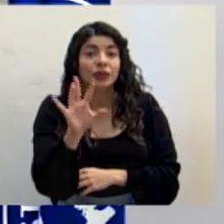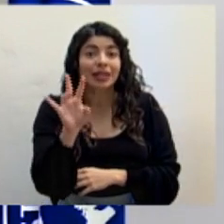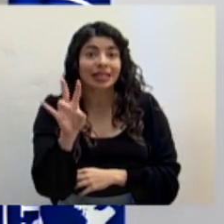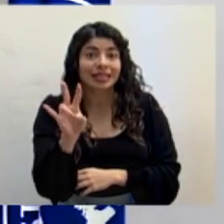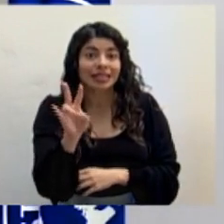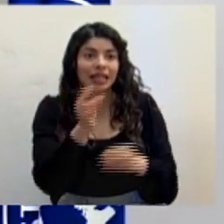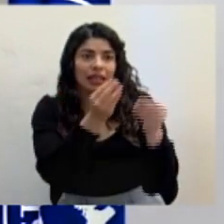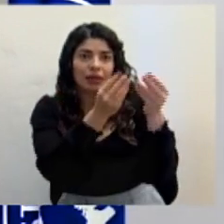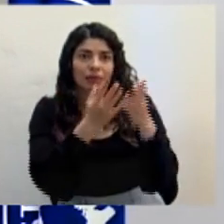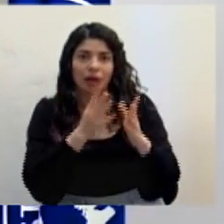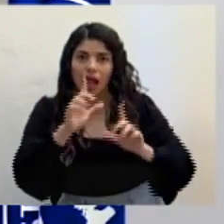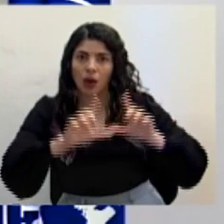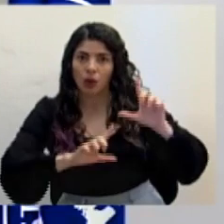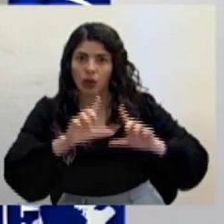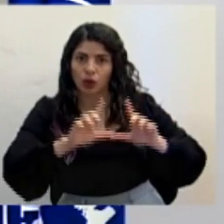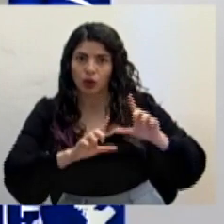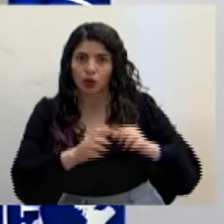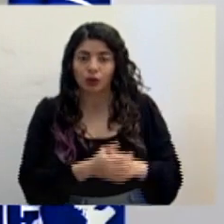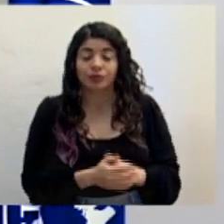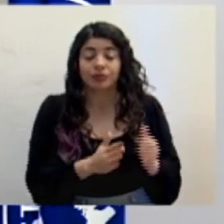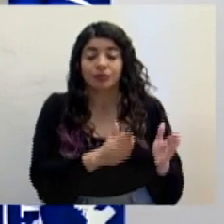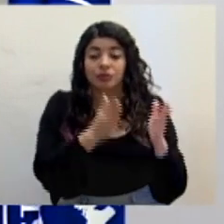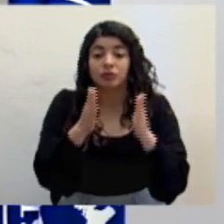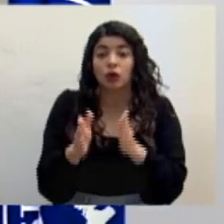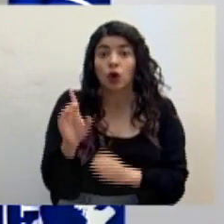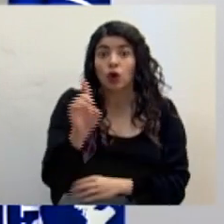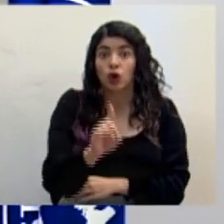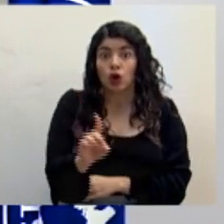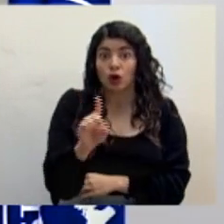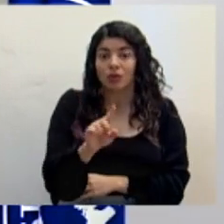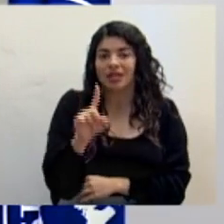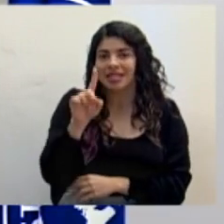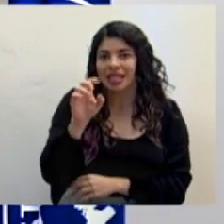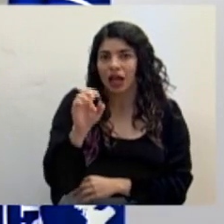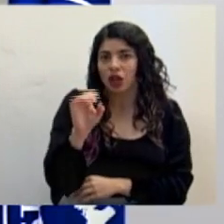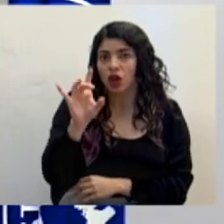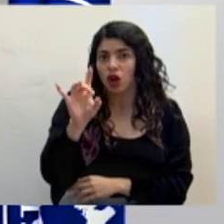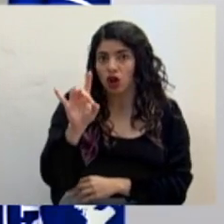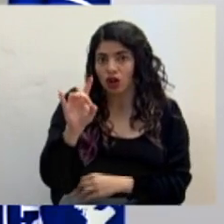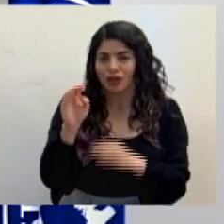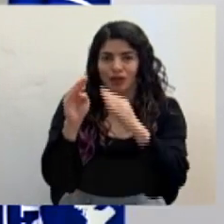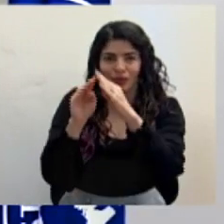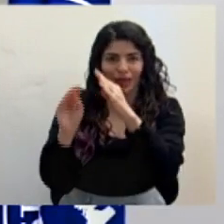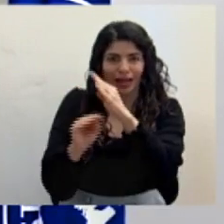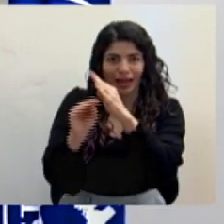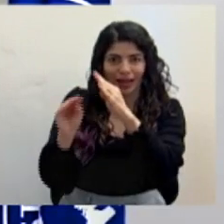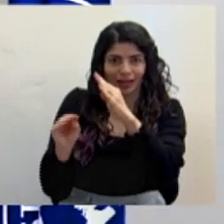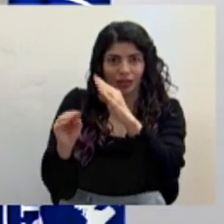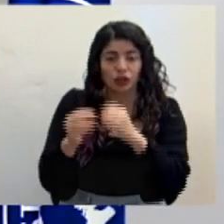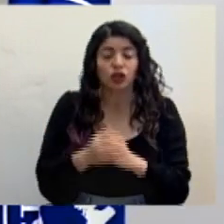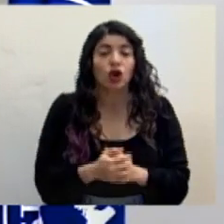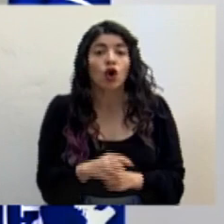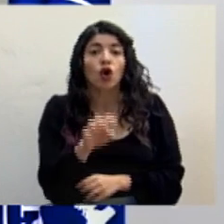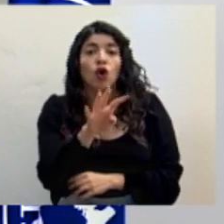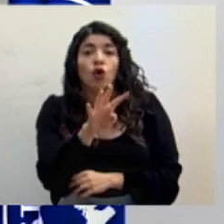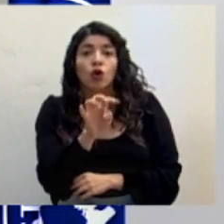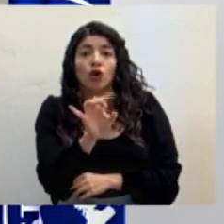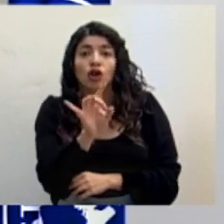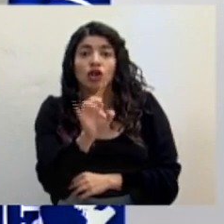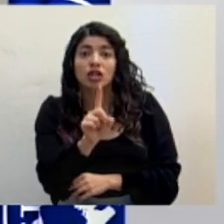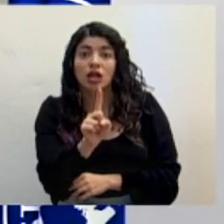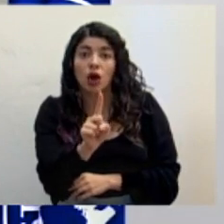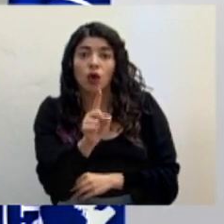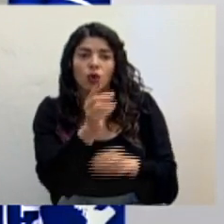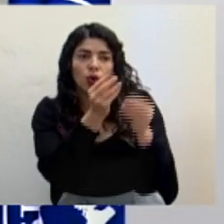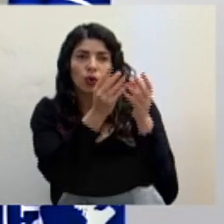457 por laboratorio. Para el día domingo, 108 son por nexo epidemiológico y